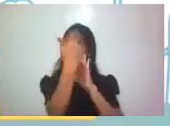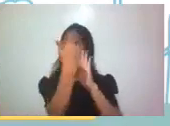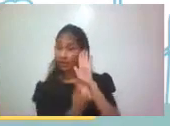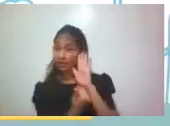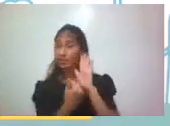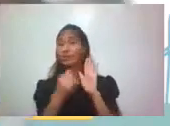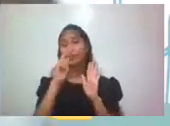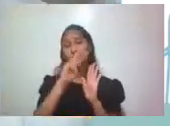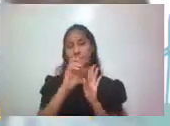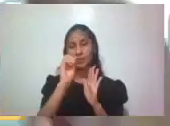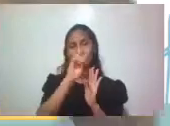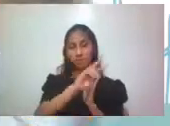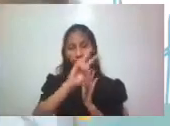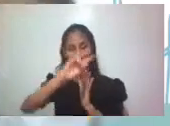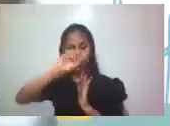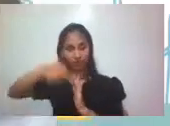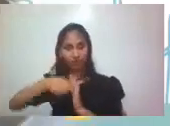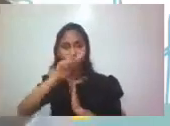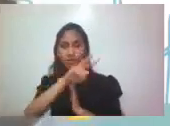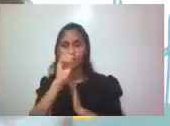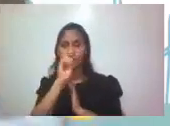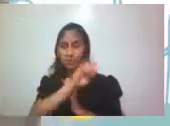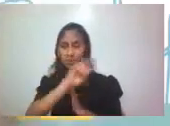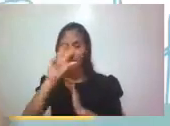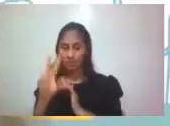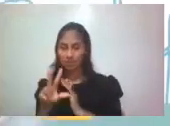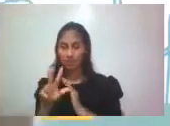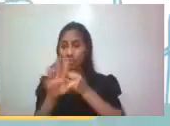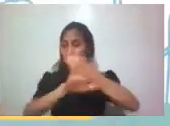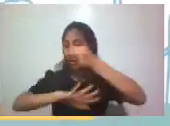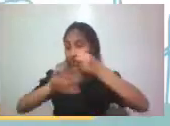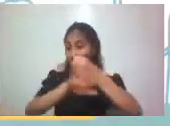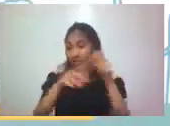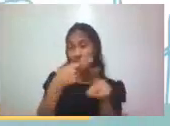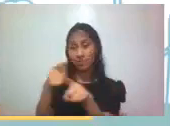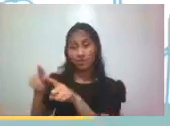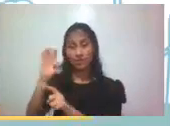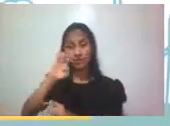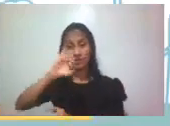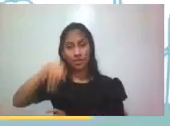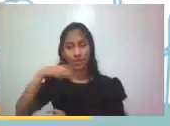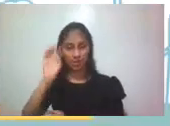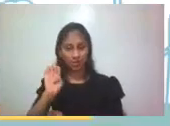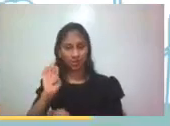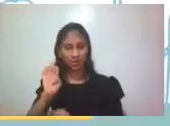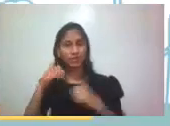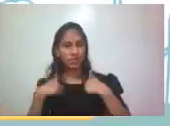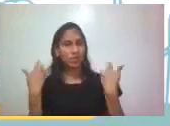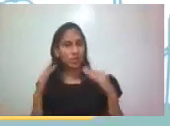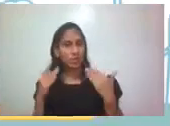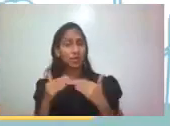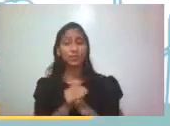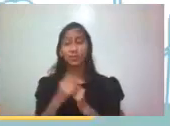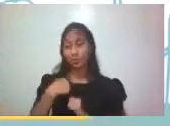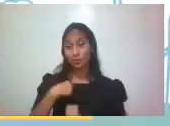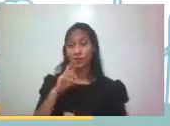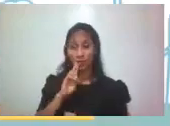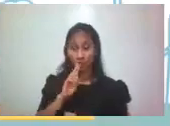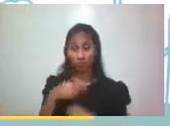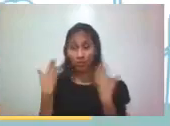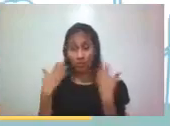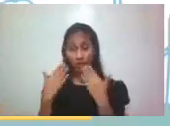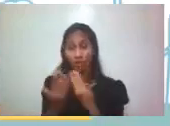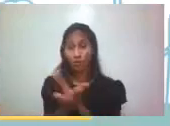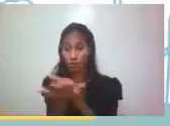2022-2023 sobre la base de esos ejes comunes que tenemos. Espero que con estas respuestas haber